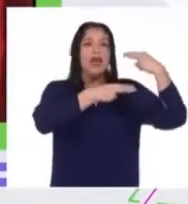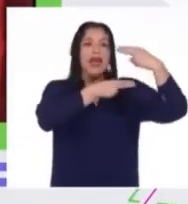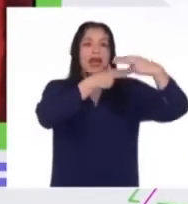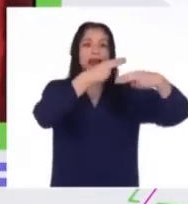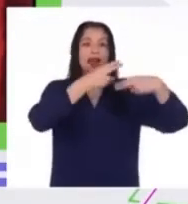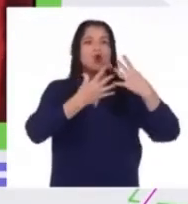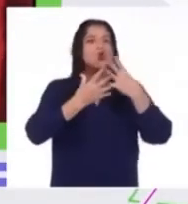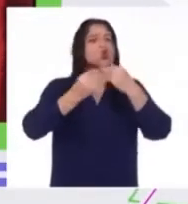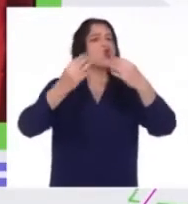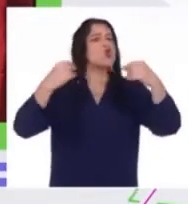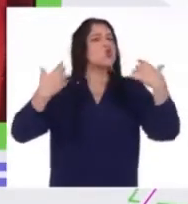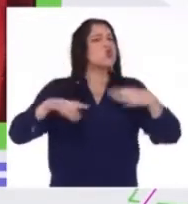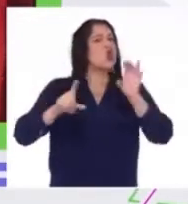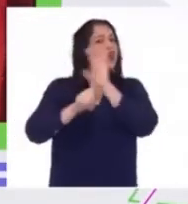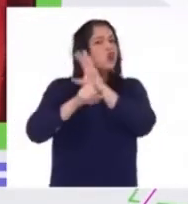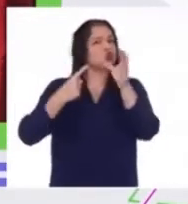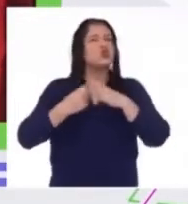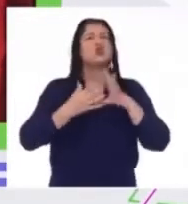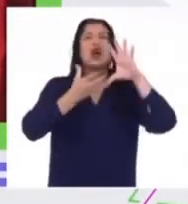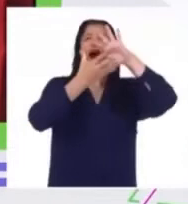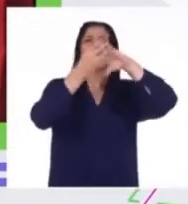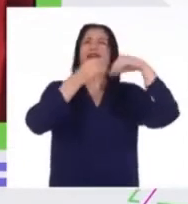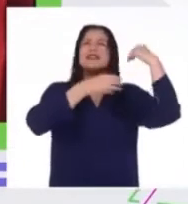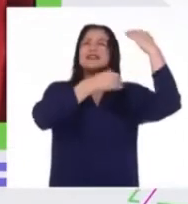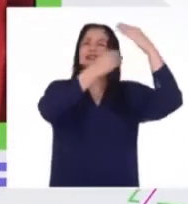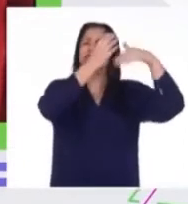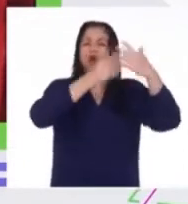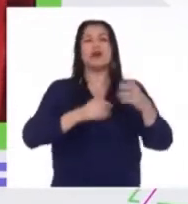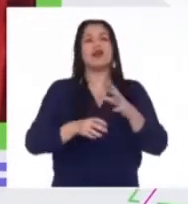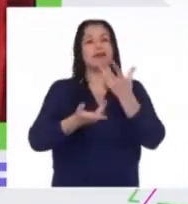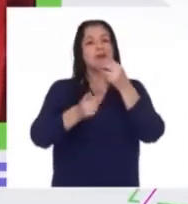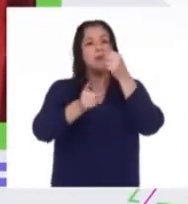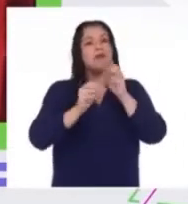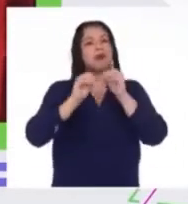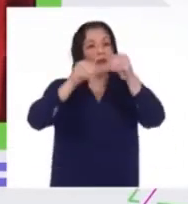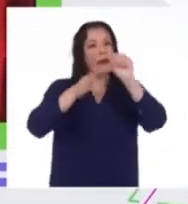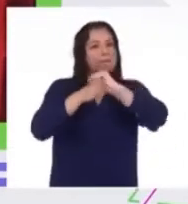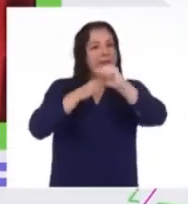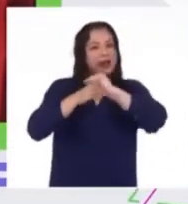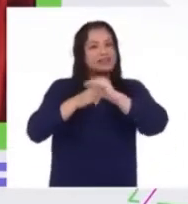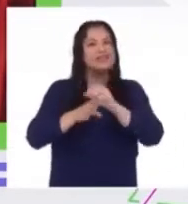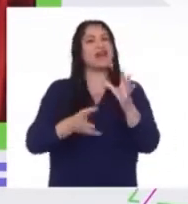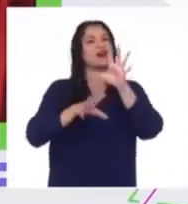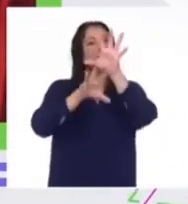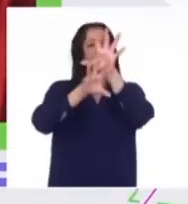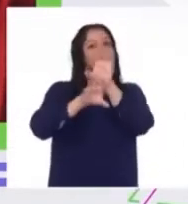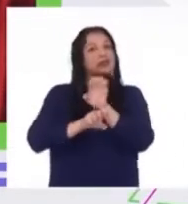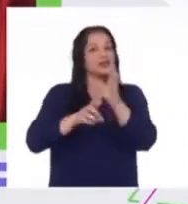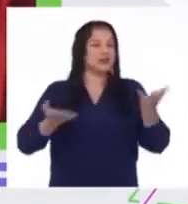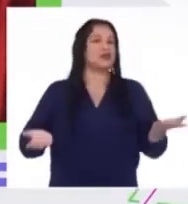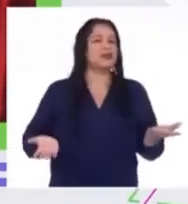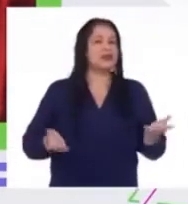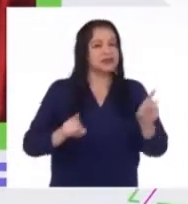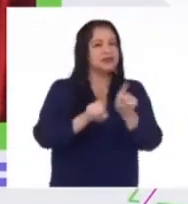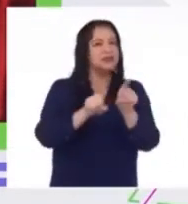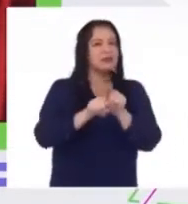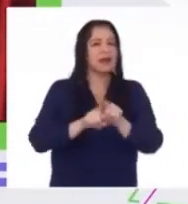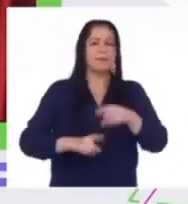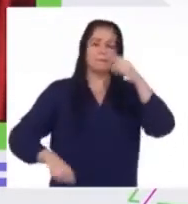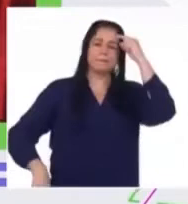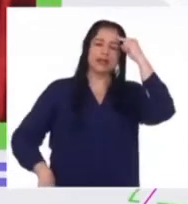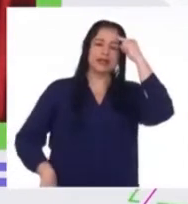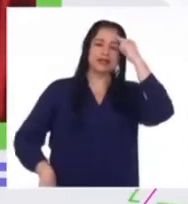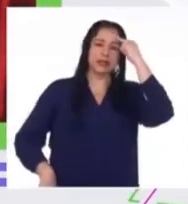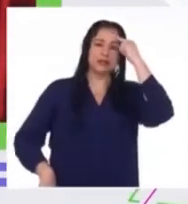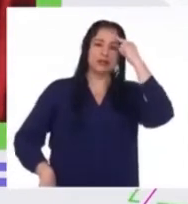tanto histórica como cultural. Practiquemos nuestras tradiciones y al mismo tiempo seamos conscientes